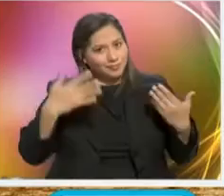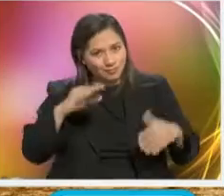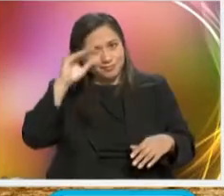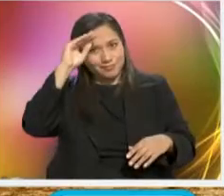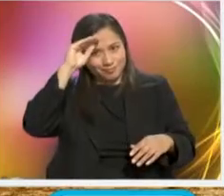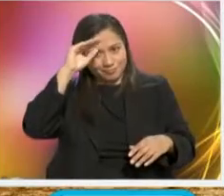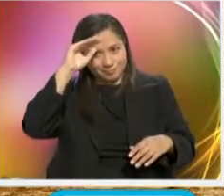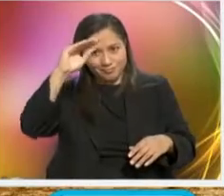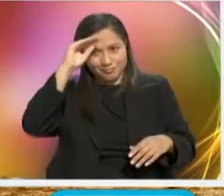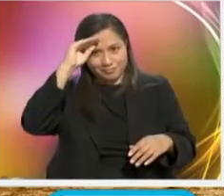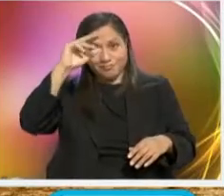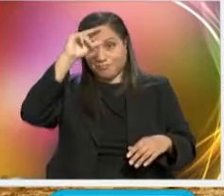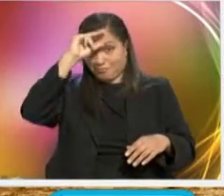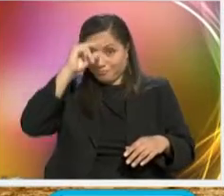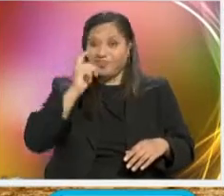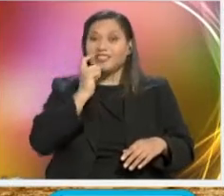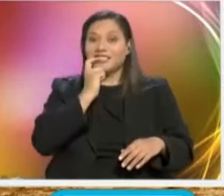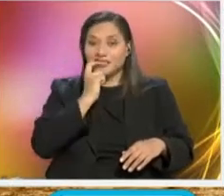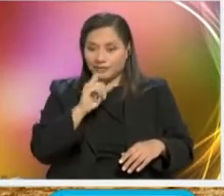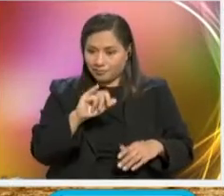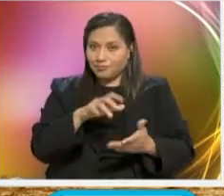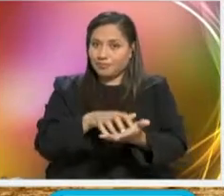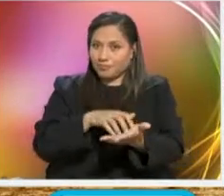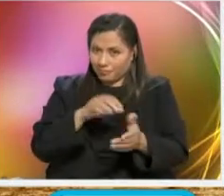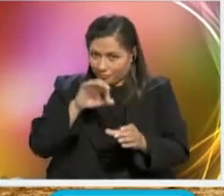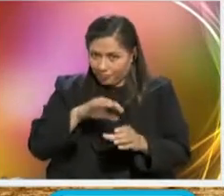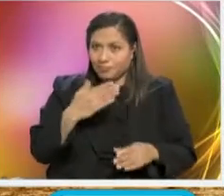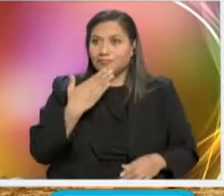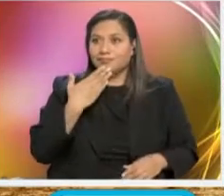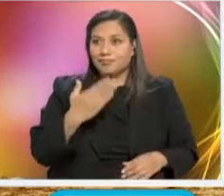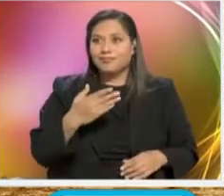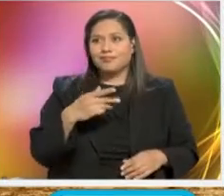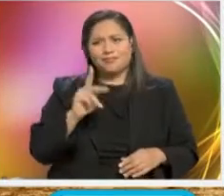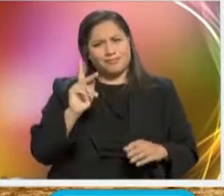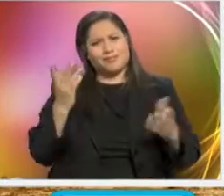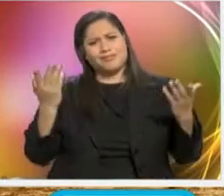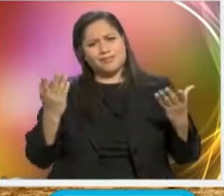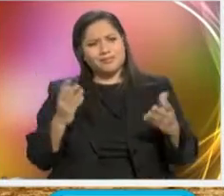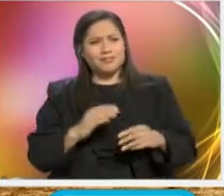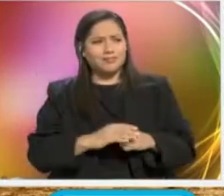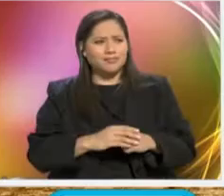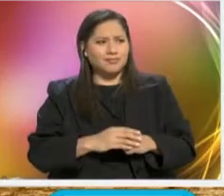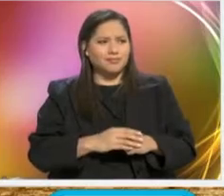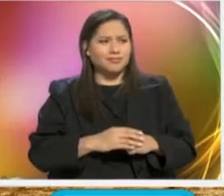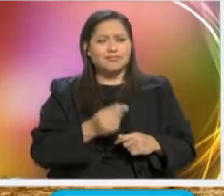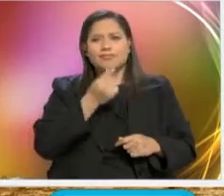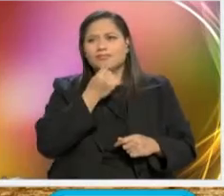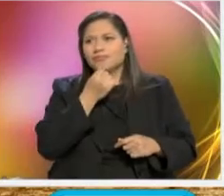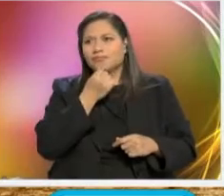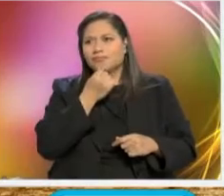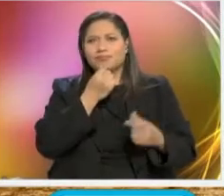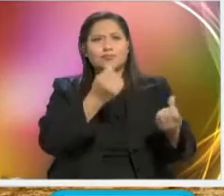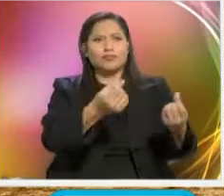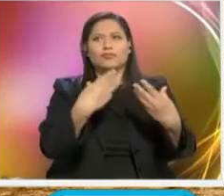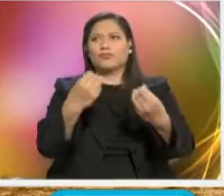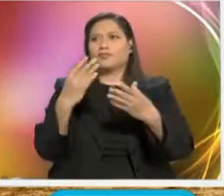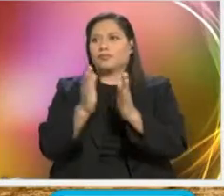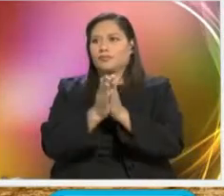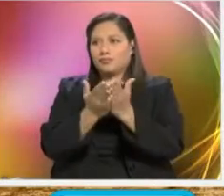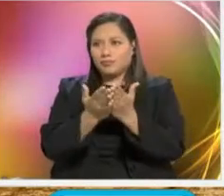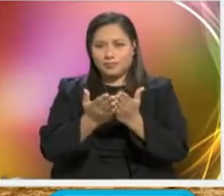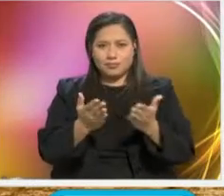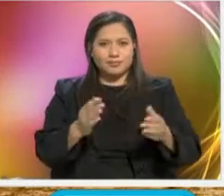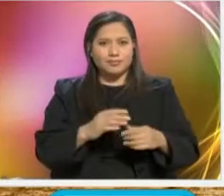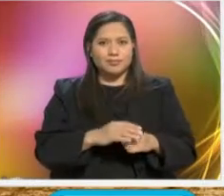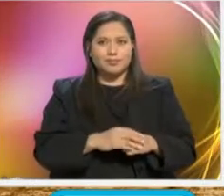pues sí, es que hay que ahorrar, Kike, hay que ahorrar. Digo, ¿no? está bien, pero también Ajá. el niño, pues entonces se la vivió dando los libros todo el año.